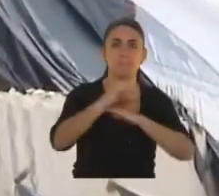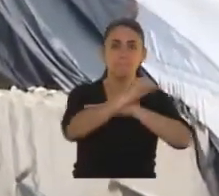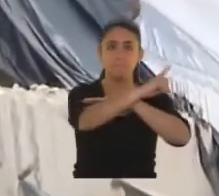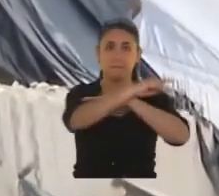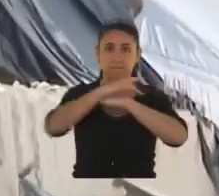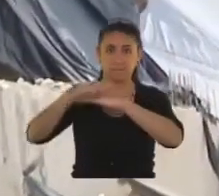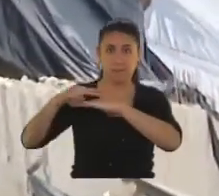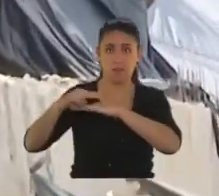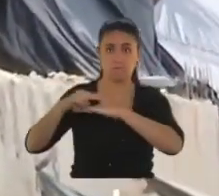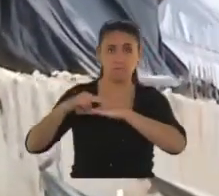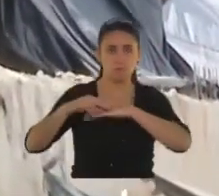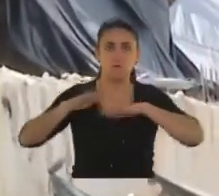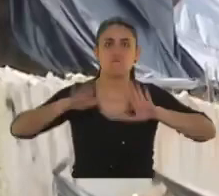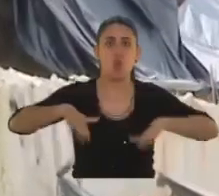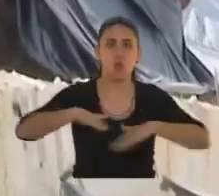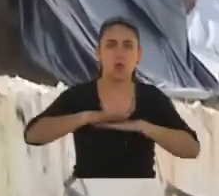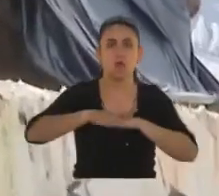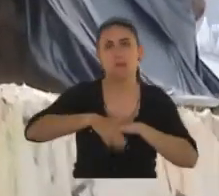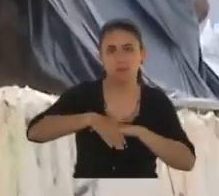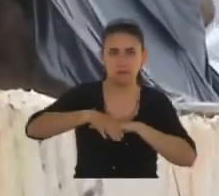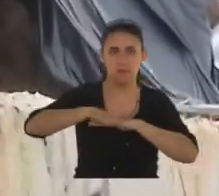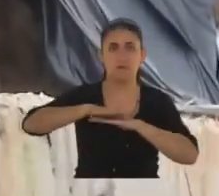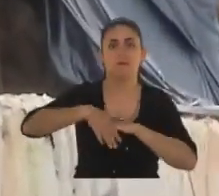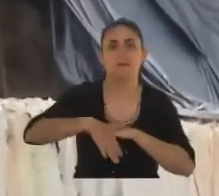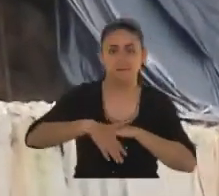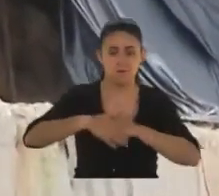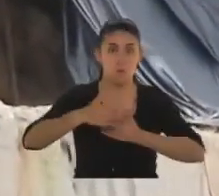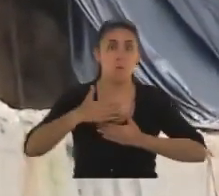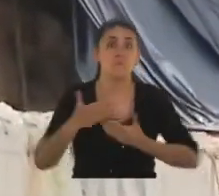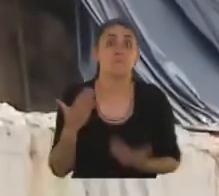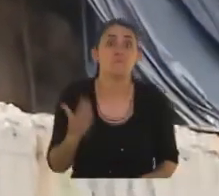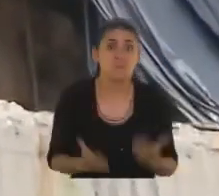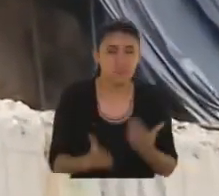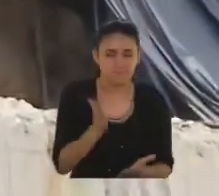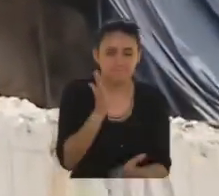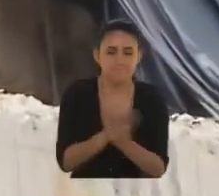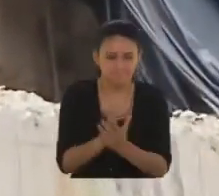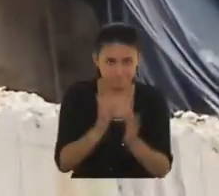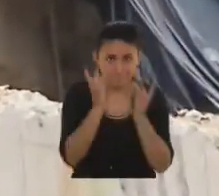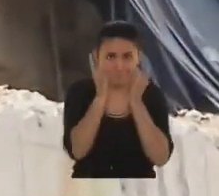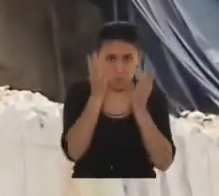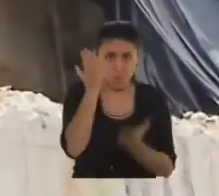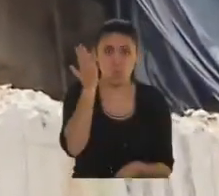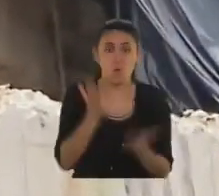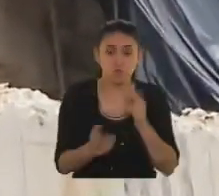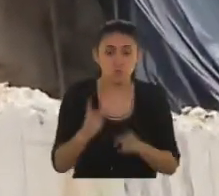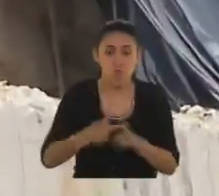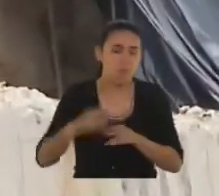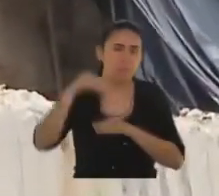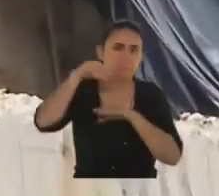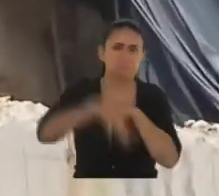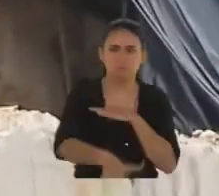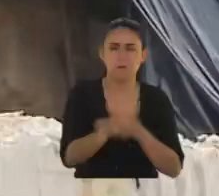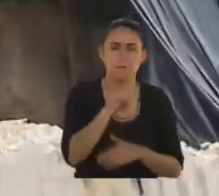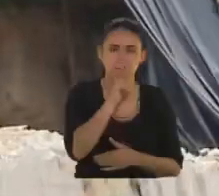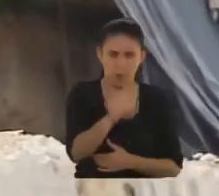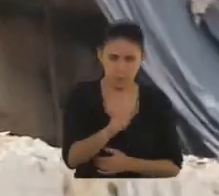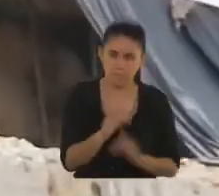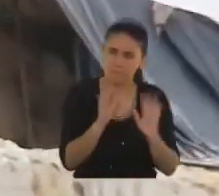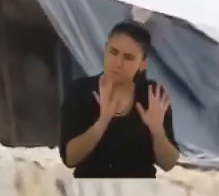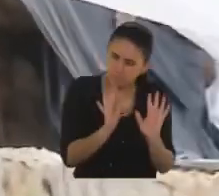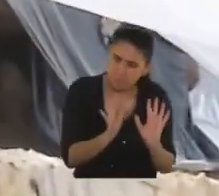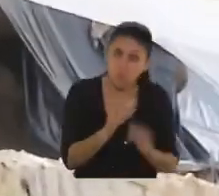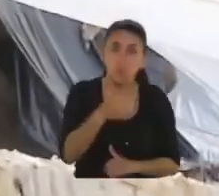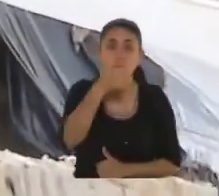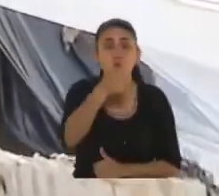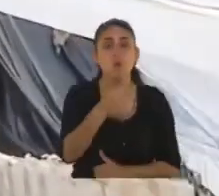sostenidos de nada. Es decir, que podría haber una tragedia inminente dentro de poco. La buena noticia es que